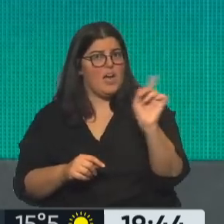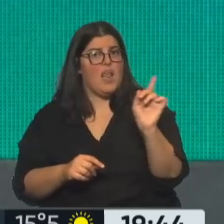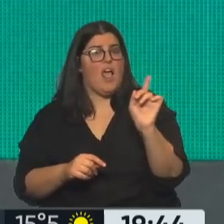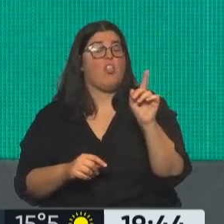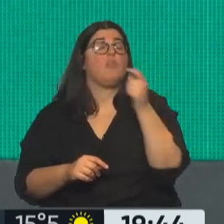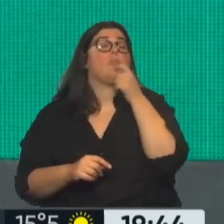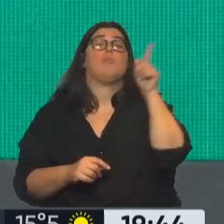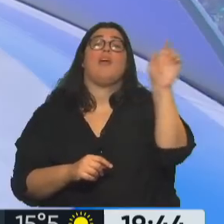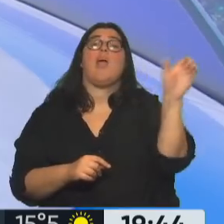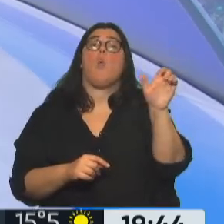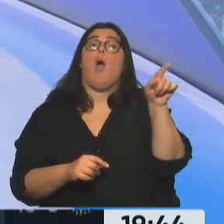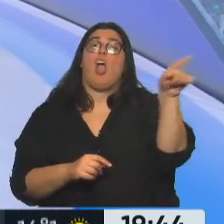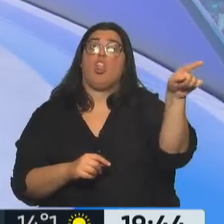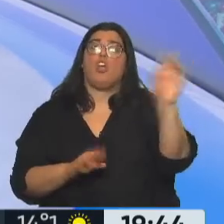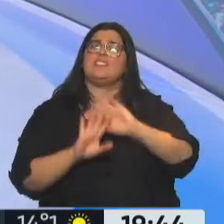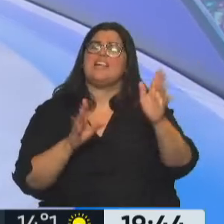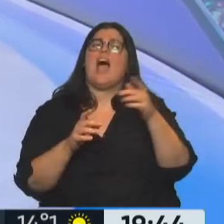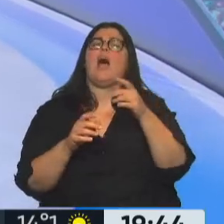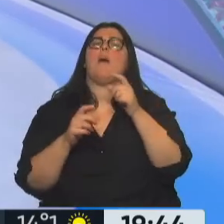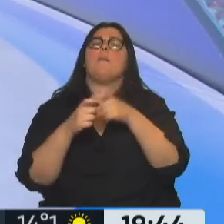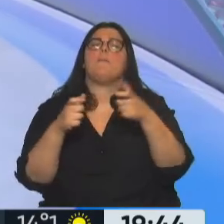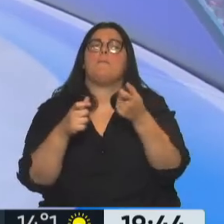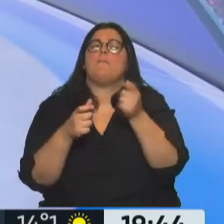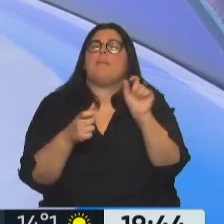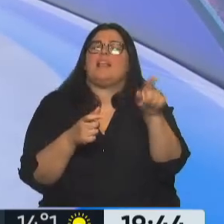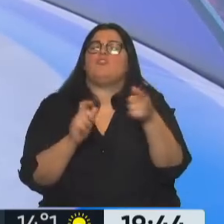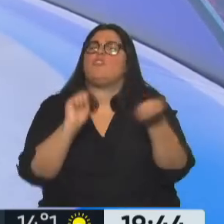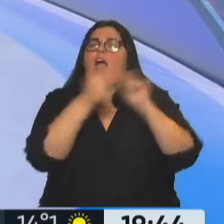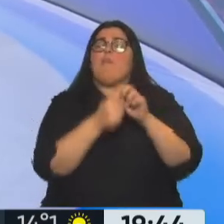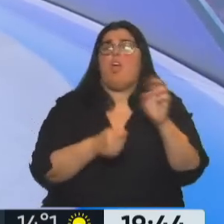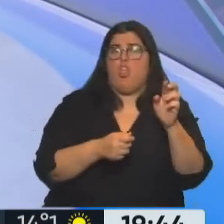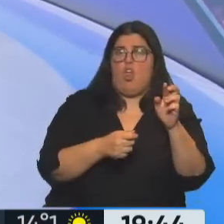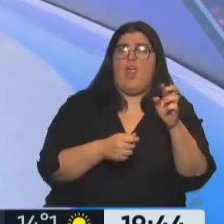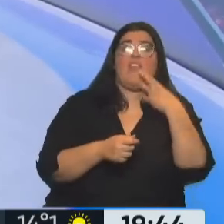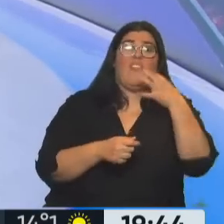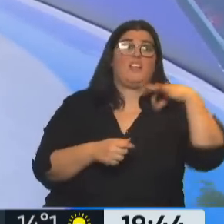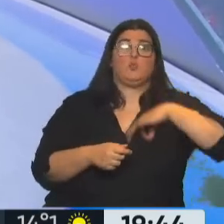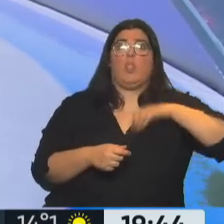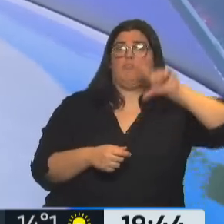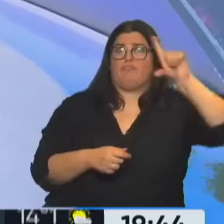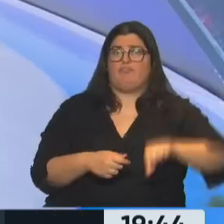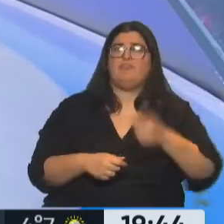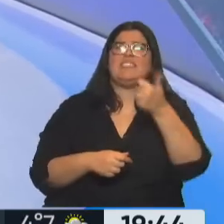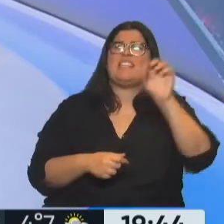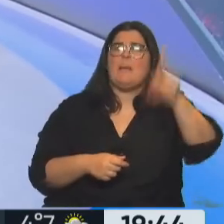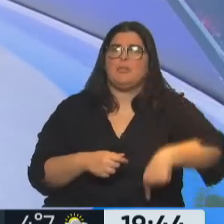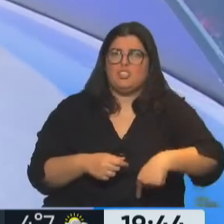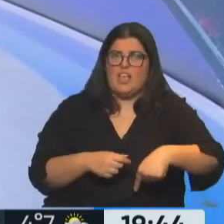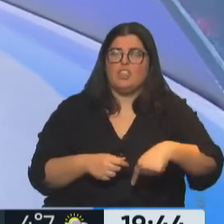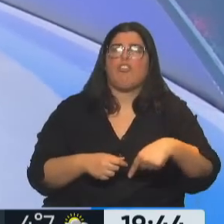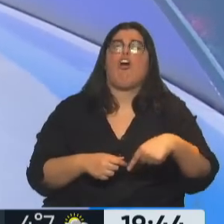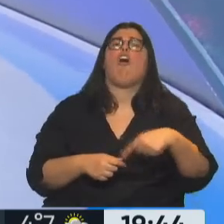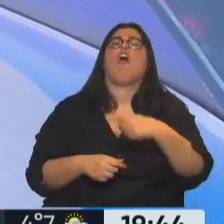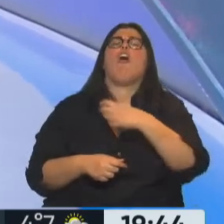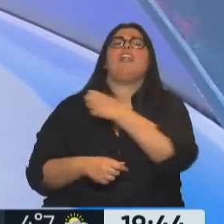Ecuador, cuando dolarizaron, la caída del salario real fue del 60%. ¿Y qué pasó en Ecuador? En El Salvador fue del 65%. Bueno,